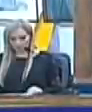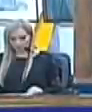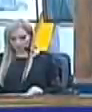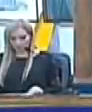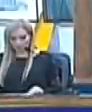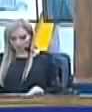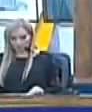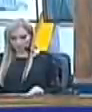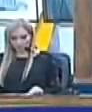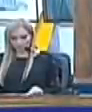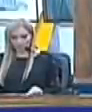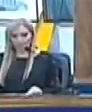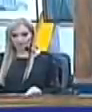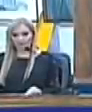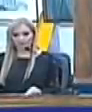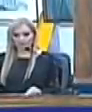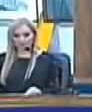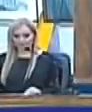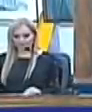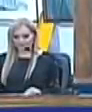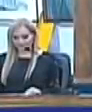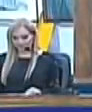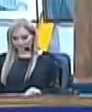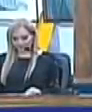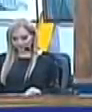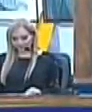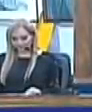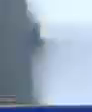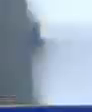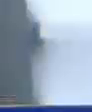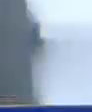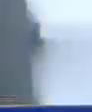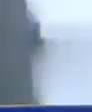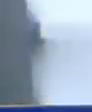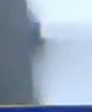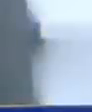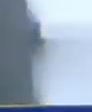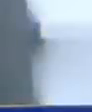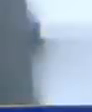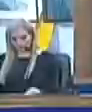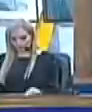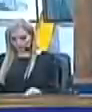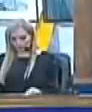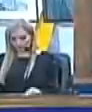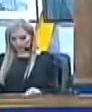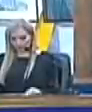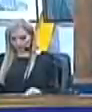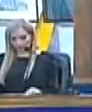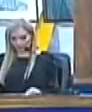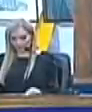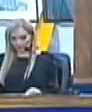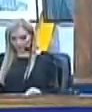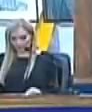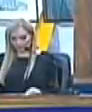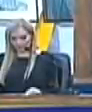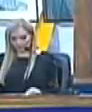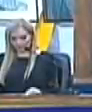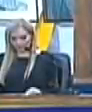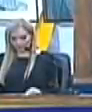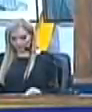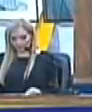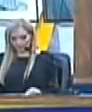corresponde al ejecutivo nacional por mandato constitucional allí vemos saludando al presidente a todos los integrantes de los poderes